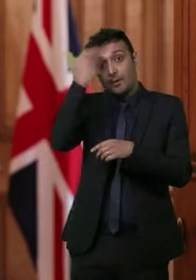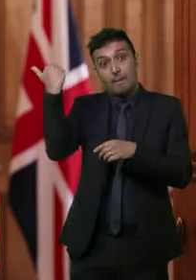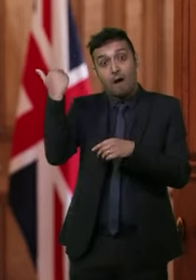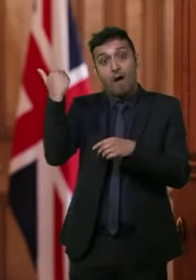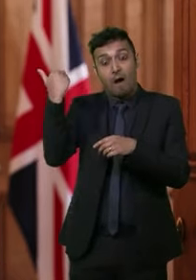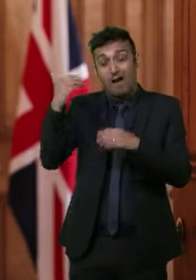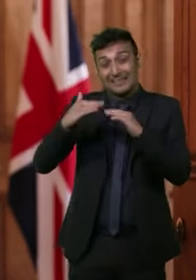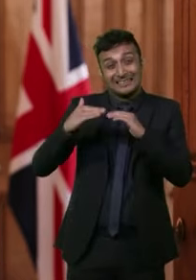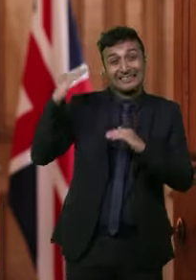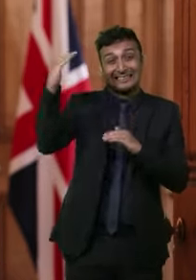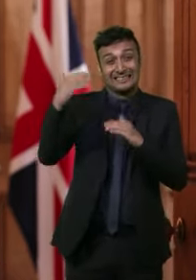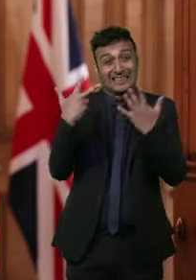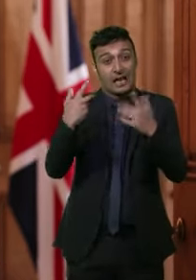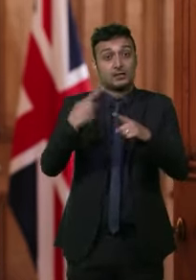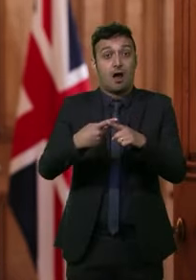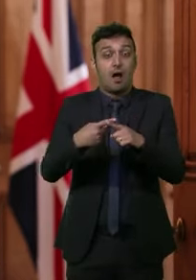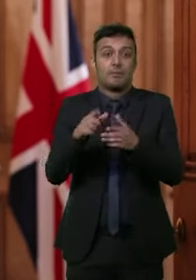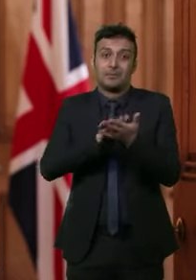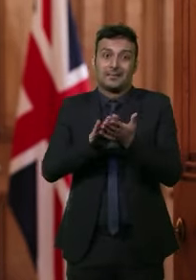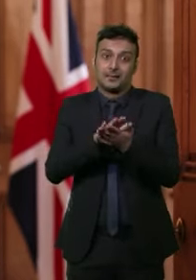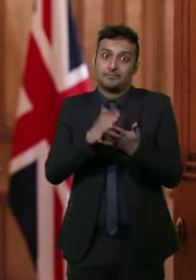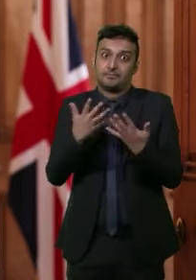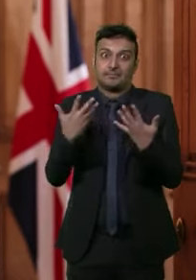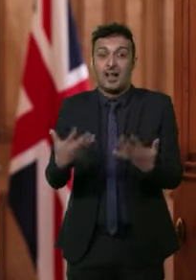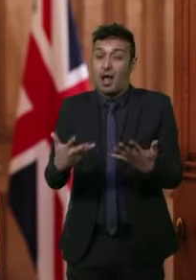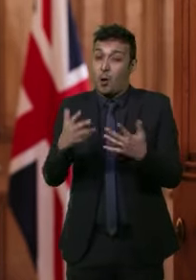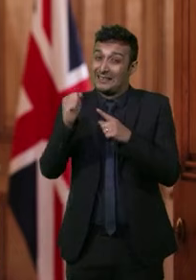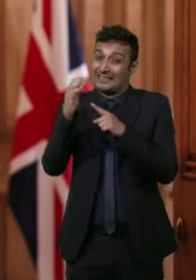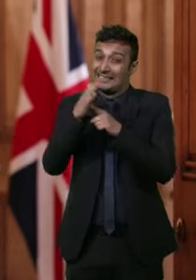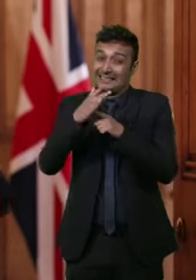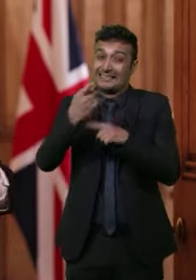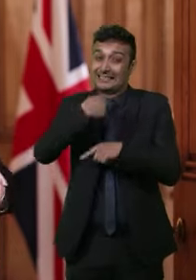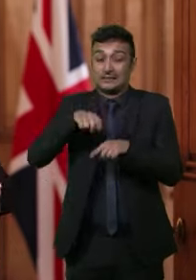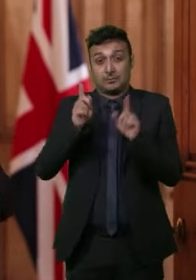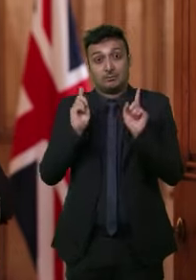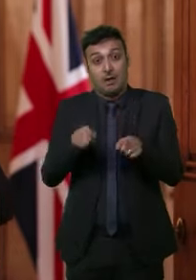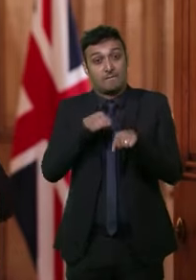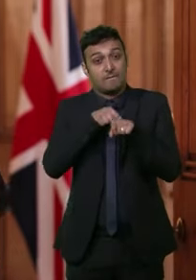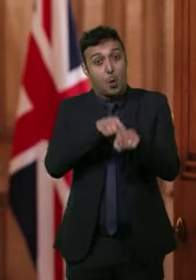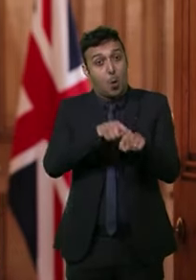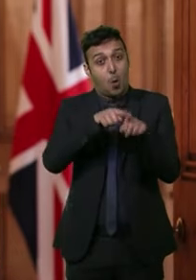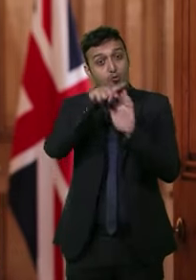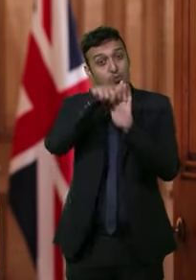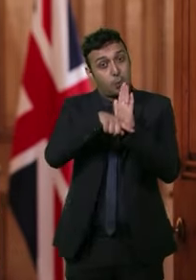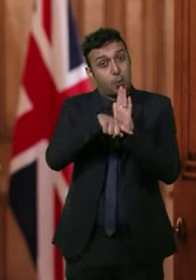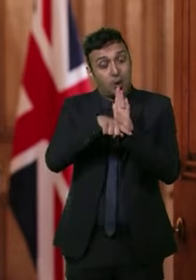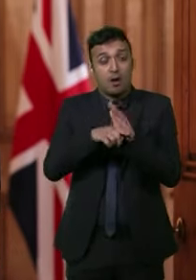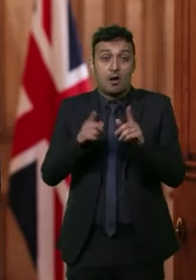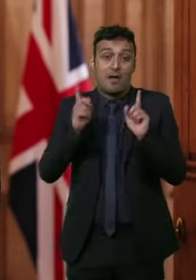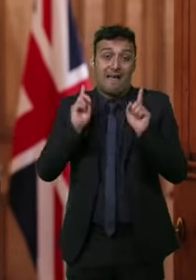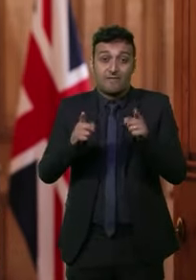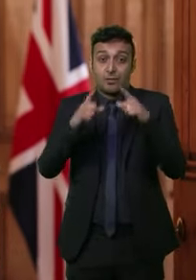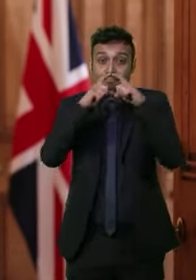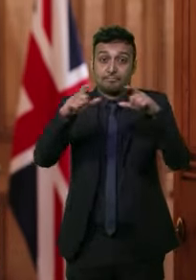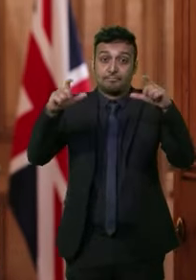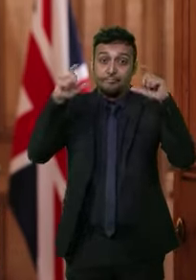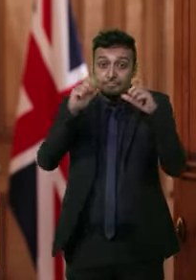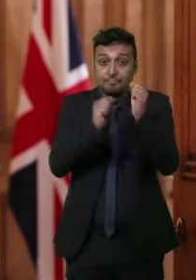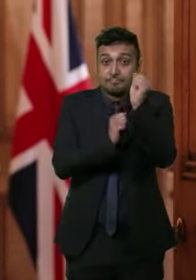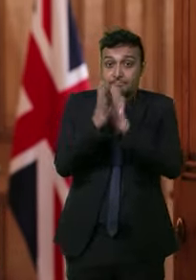a seguir en las reglas humanos cara a espacio y por favor continúa en casa proteja el nh y salve vidas